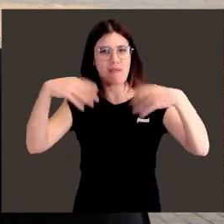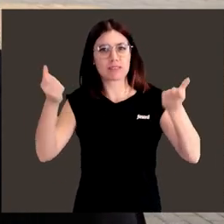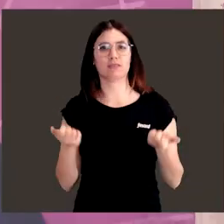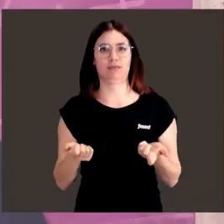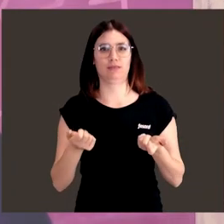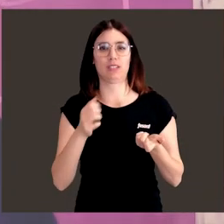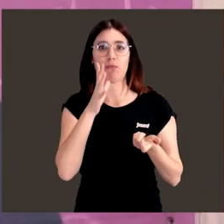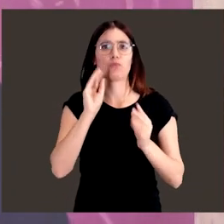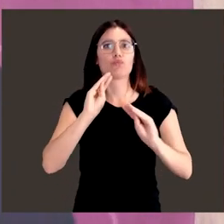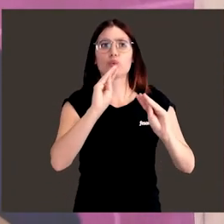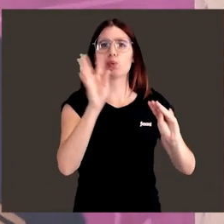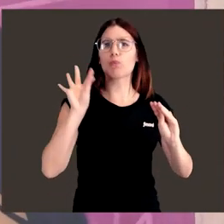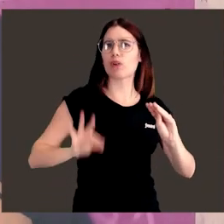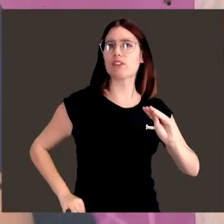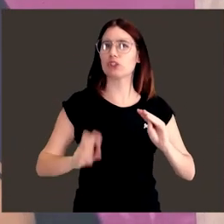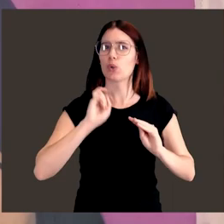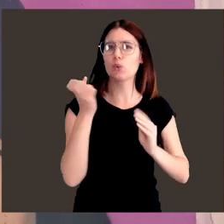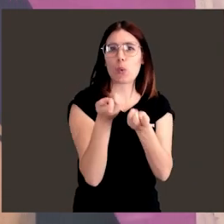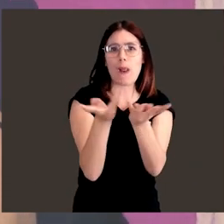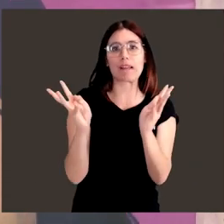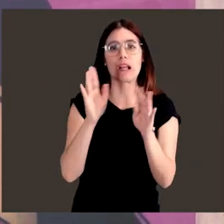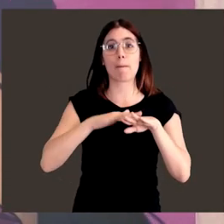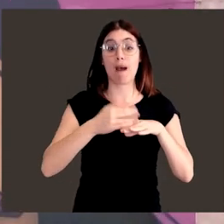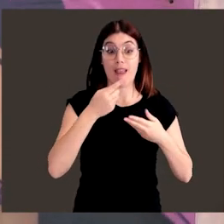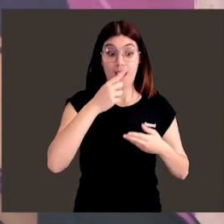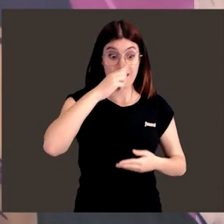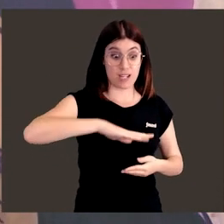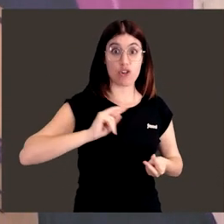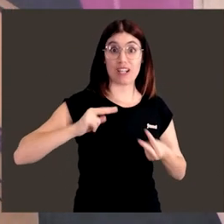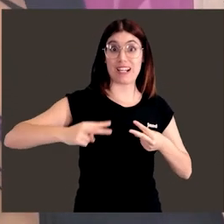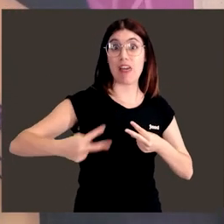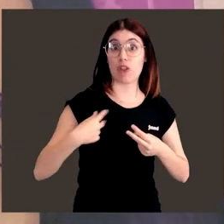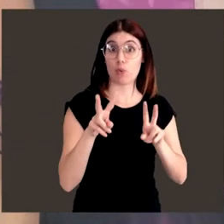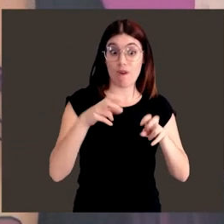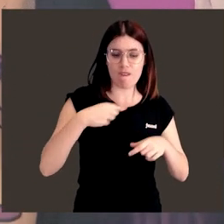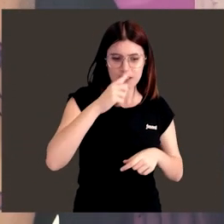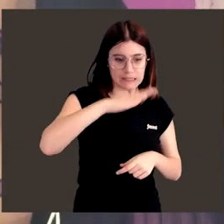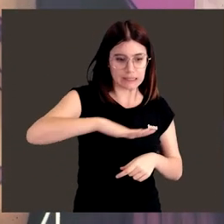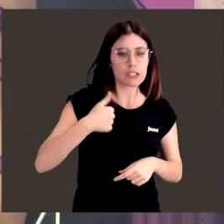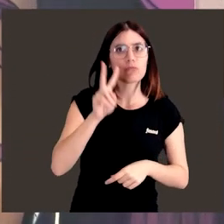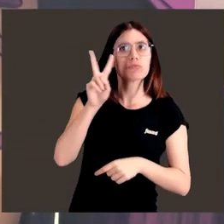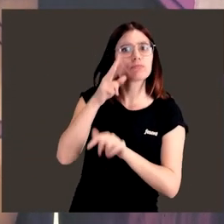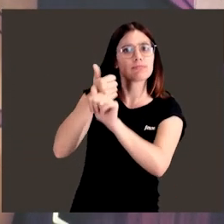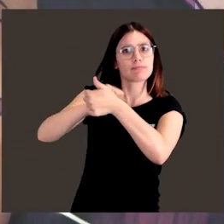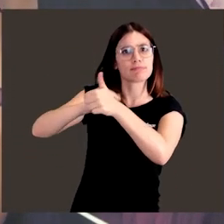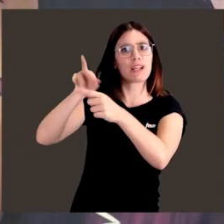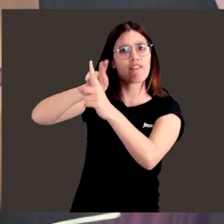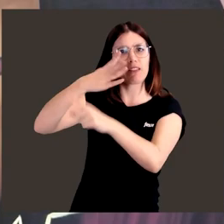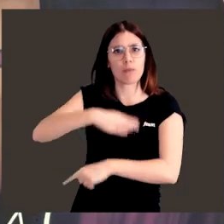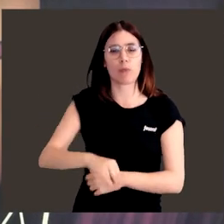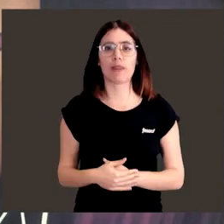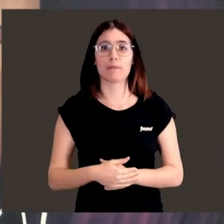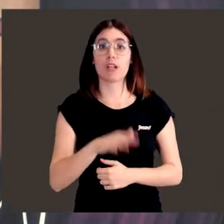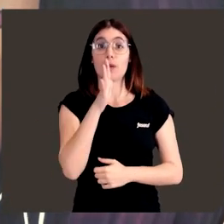cualquier disciplina, es importante también para las nuevas generaciones que vean a estas mujeres que están haciendo cosas y que ellas también